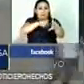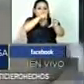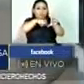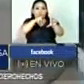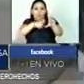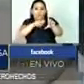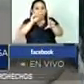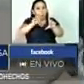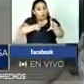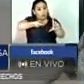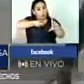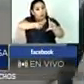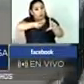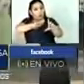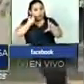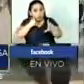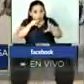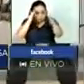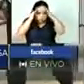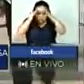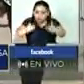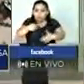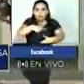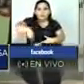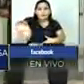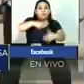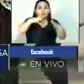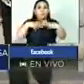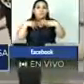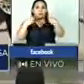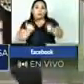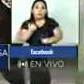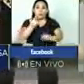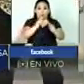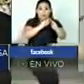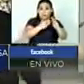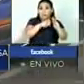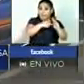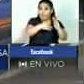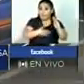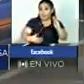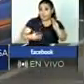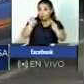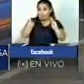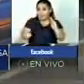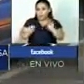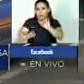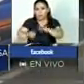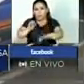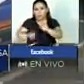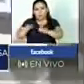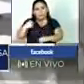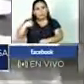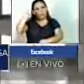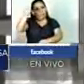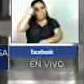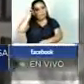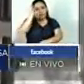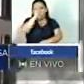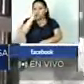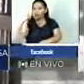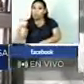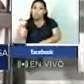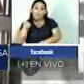mantenga bajo control, priorizando la salud de los salvadoreños. El secretario jurídico de la presidencia, Corán Castro, sostiene que el país aún no está